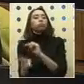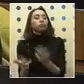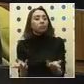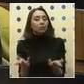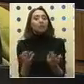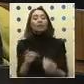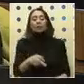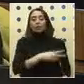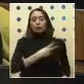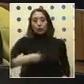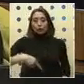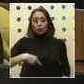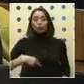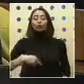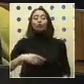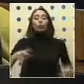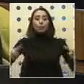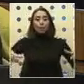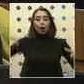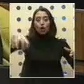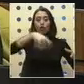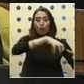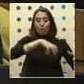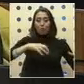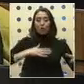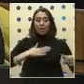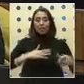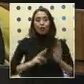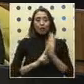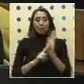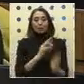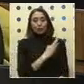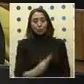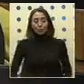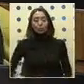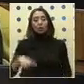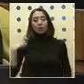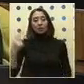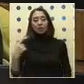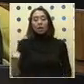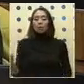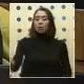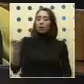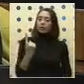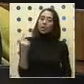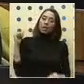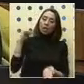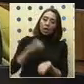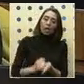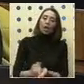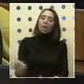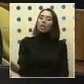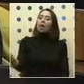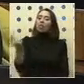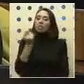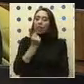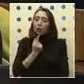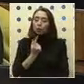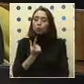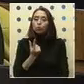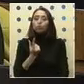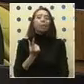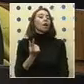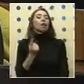distintas comunas que yo represento, recibimos siempre las quejas, las denuncias de